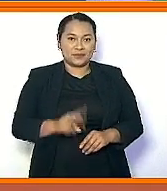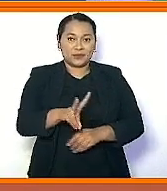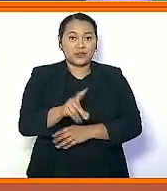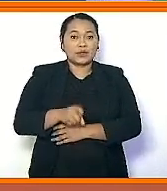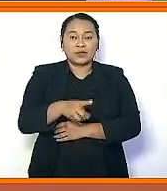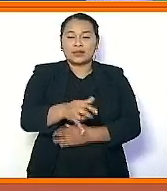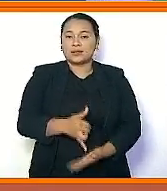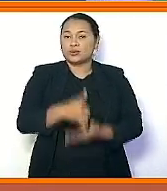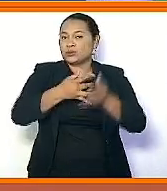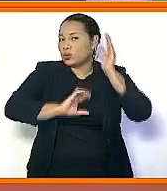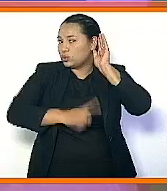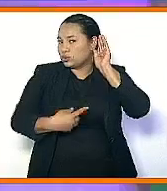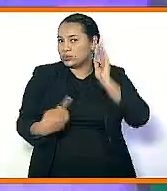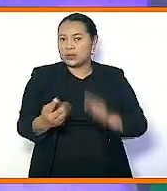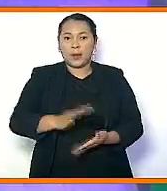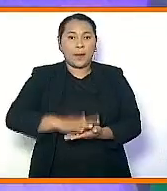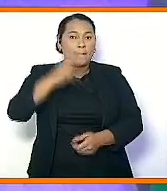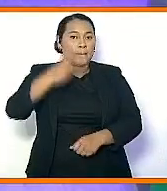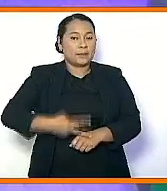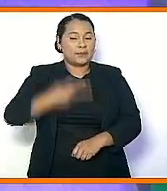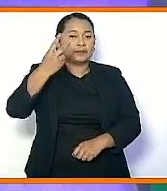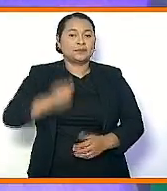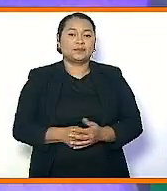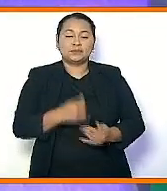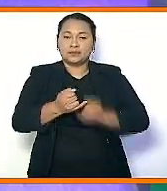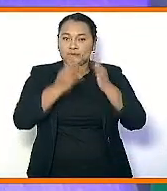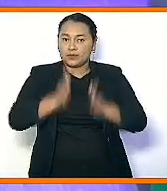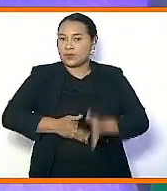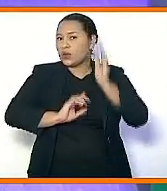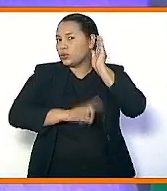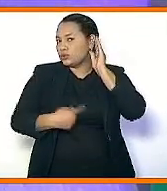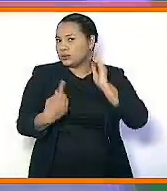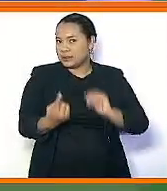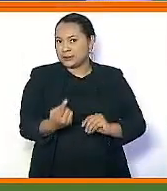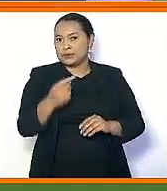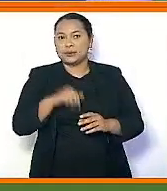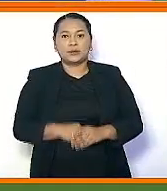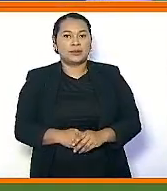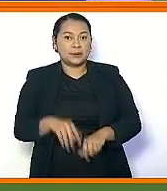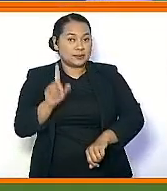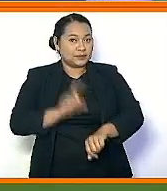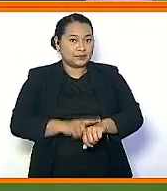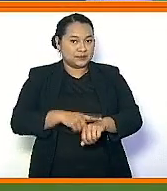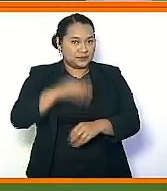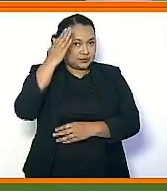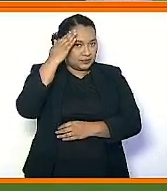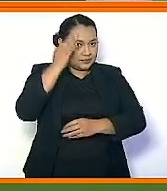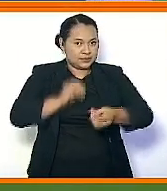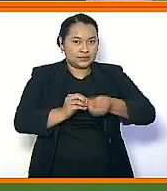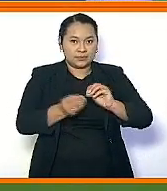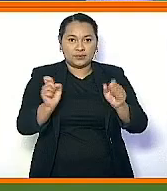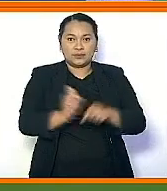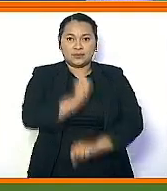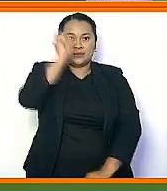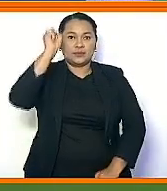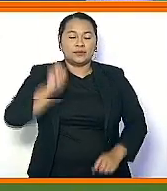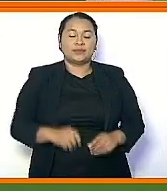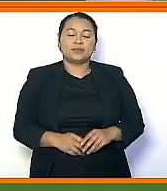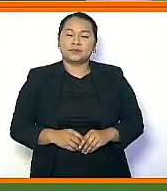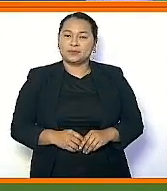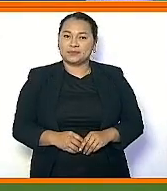2X. Tu premio se multiplica por 2 en esta tarde. Si eres jugador para más 1, es momento de conocer el número ganador.